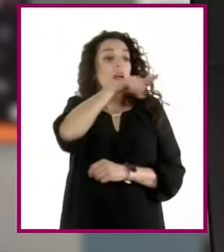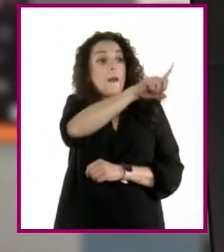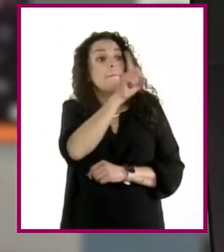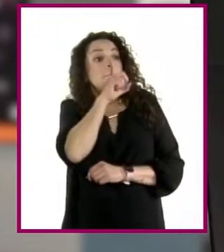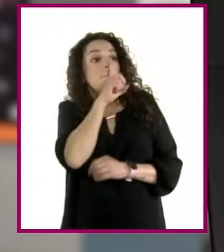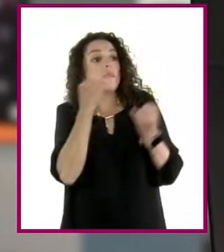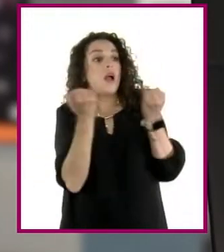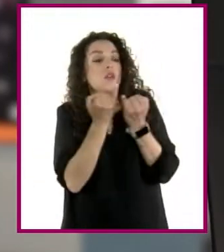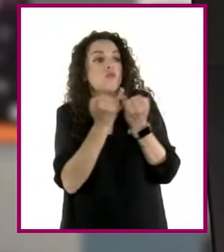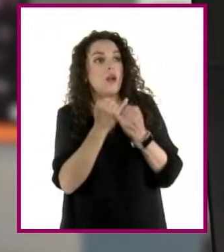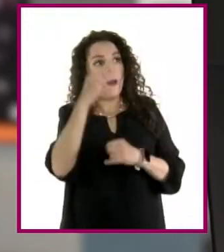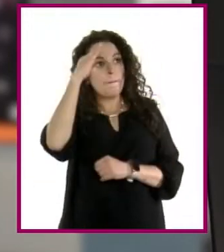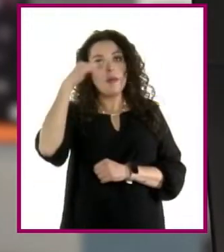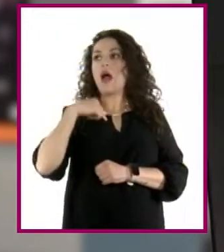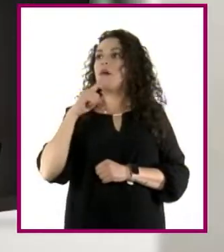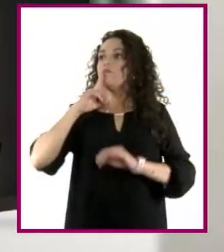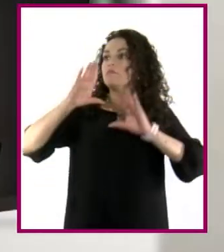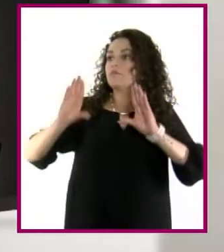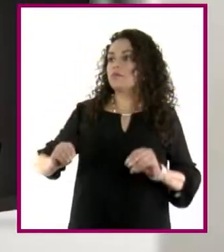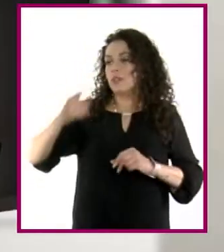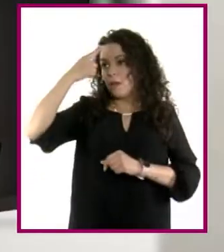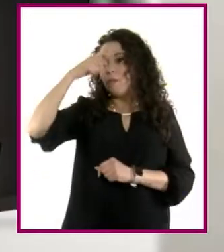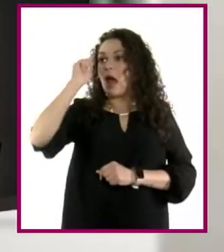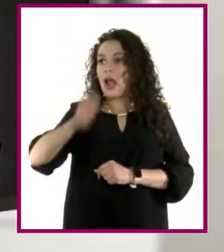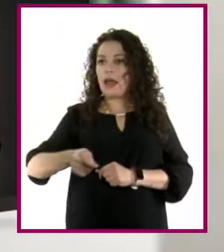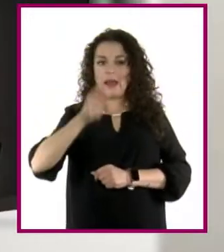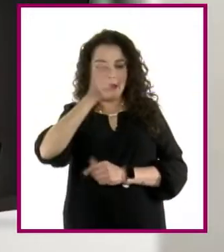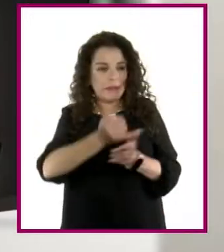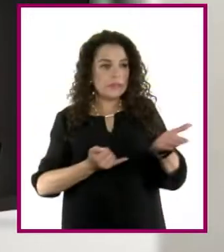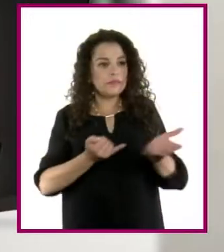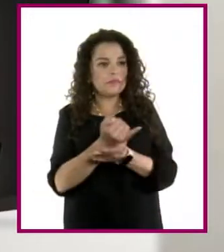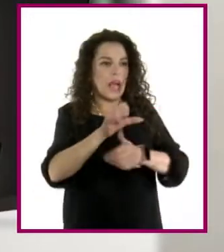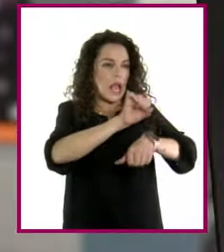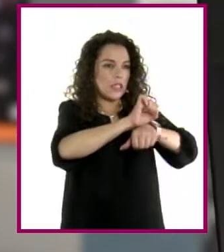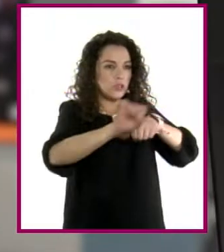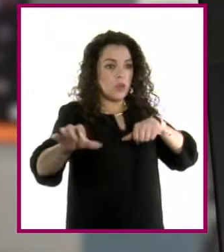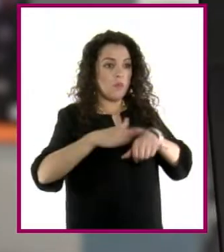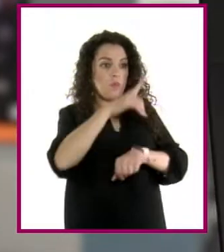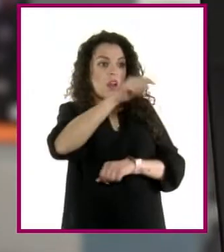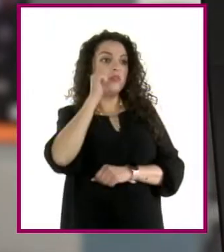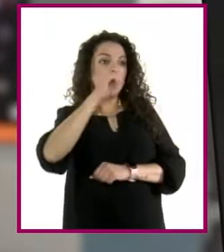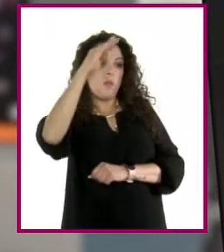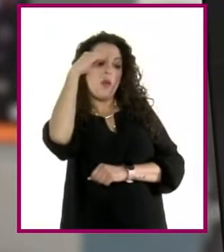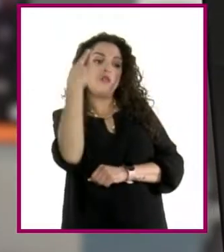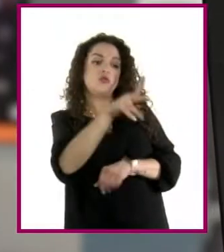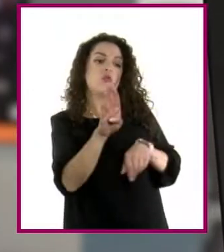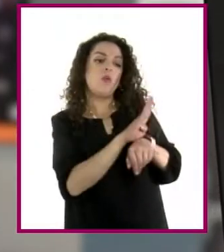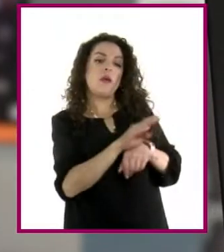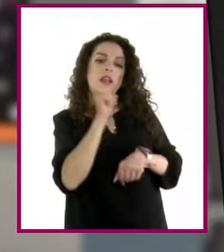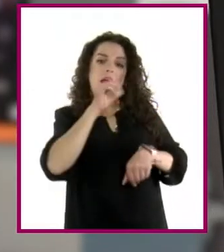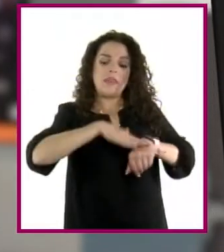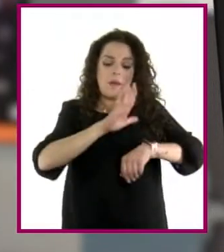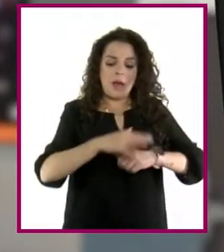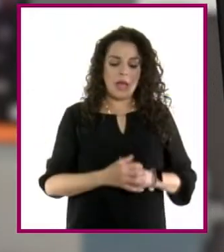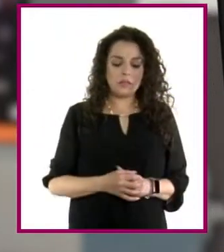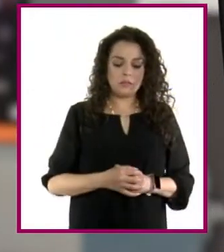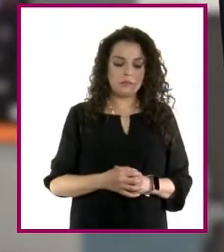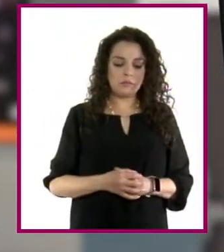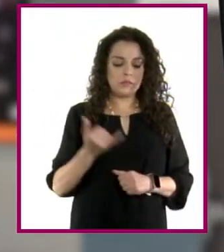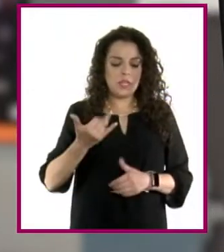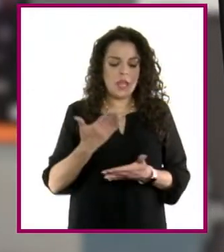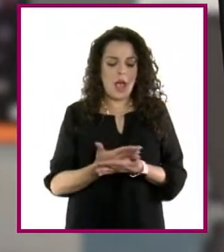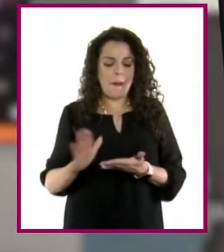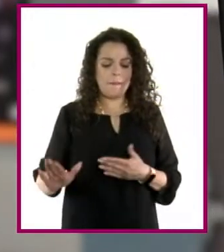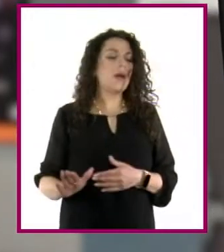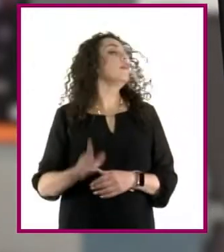diga nada, para que así tenga una sentencia leve. Ya ves que solo piensa en su beneficio. Además, eso de la posesión de armas no es